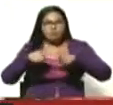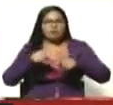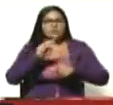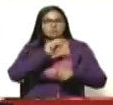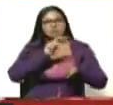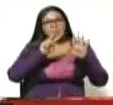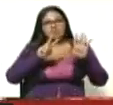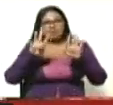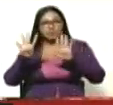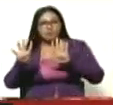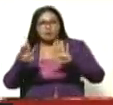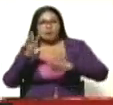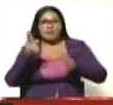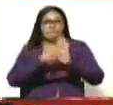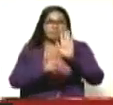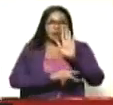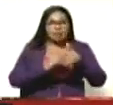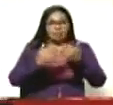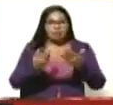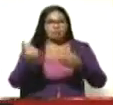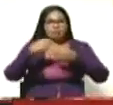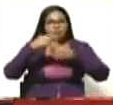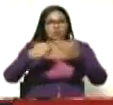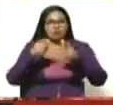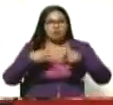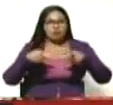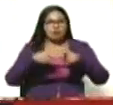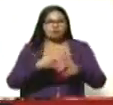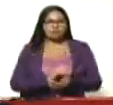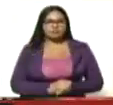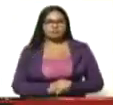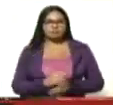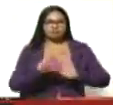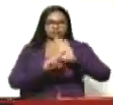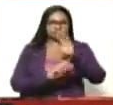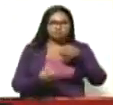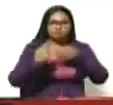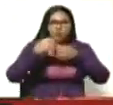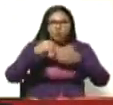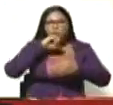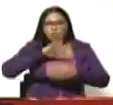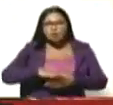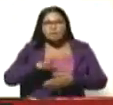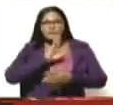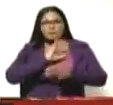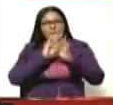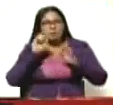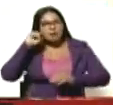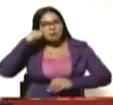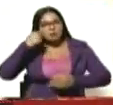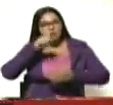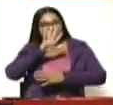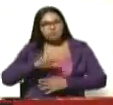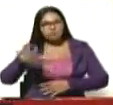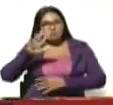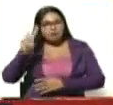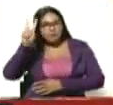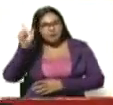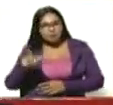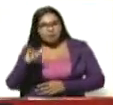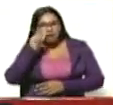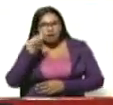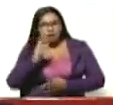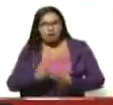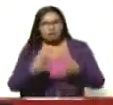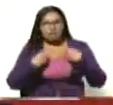179 parroquias hasta ahora registradas en la grilla. Un episodio histórico de ingrata recordación para los venezolanos